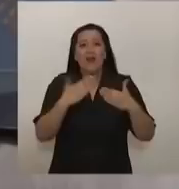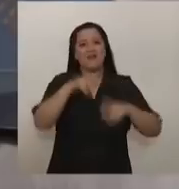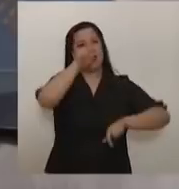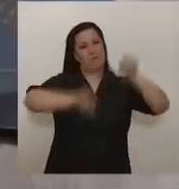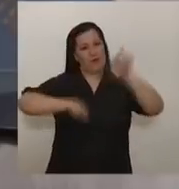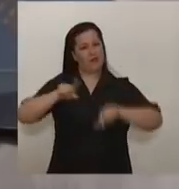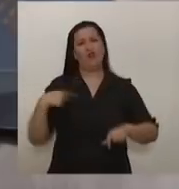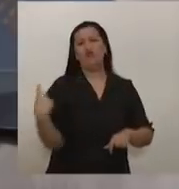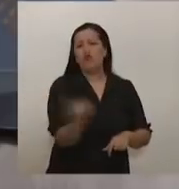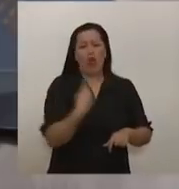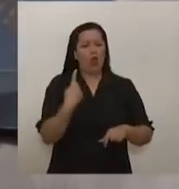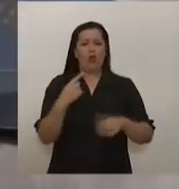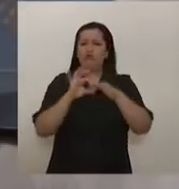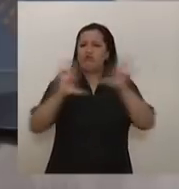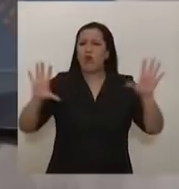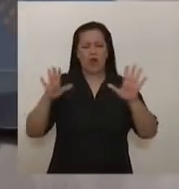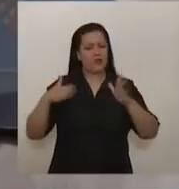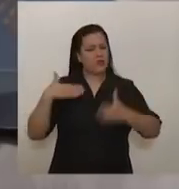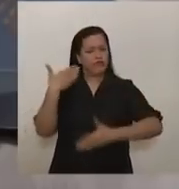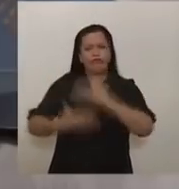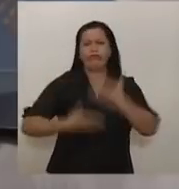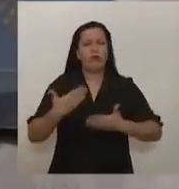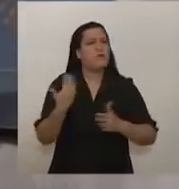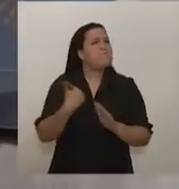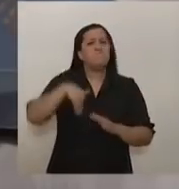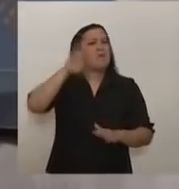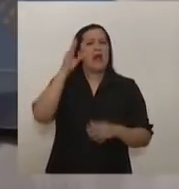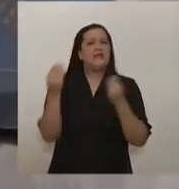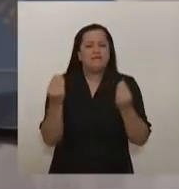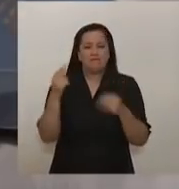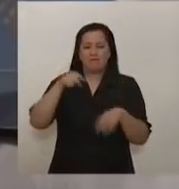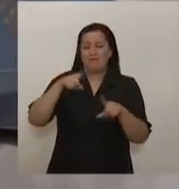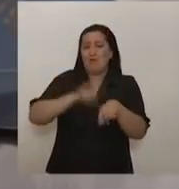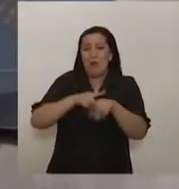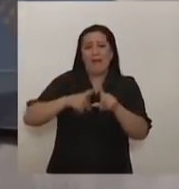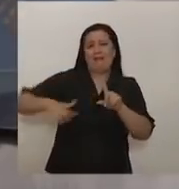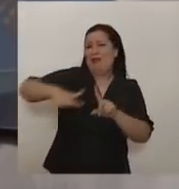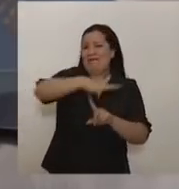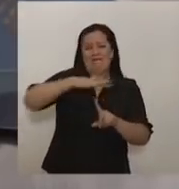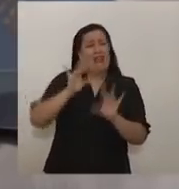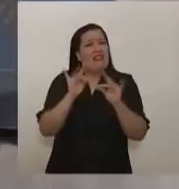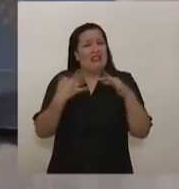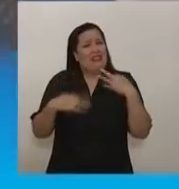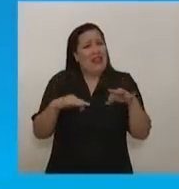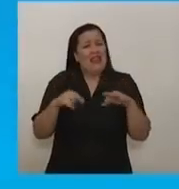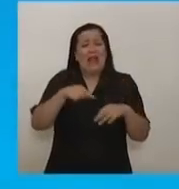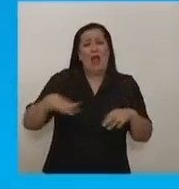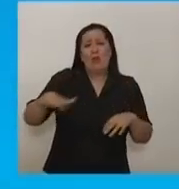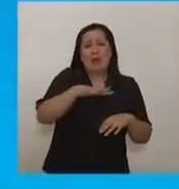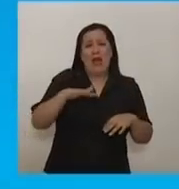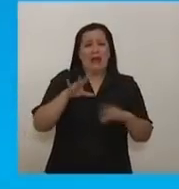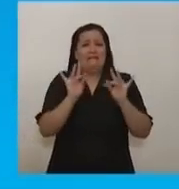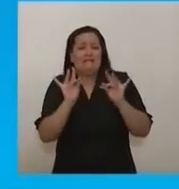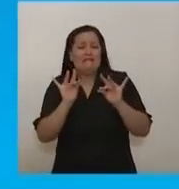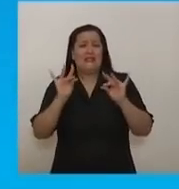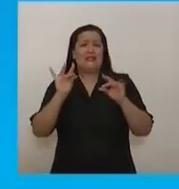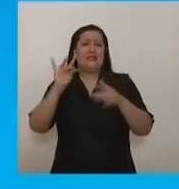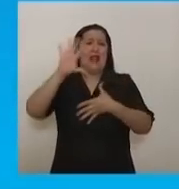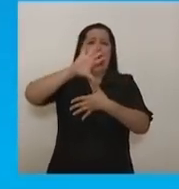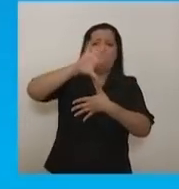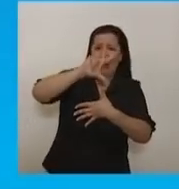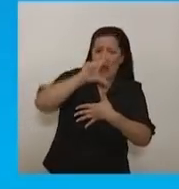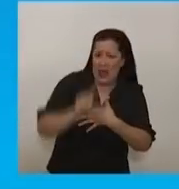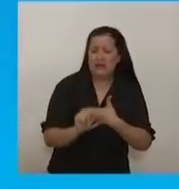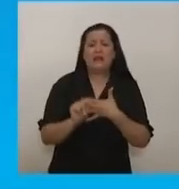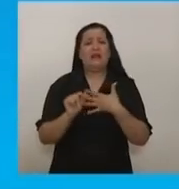un avance en nuestra democracia, sobre todo en este contexto delicado para América Latina.